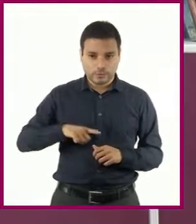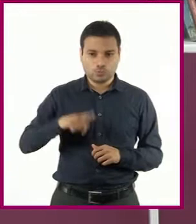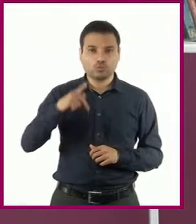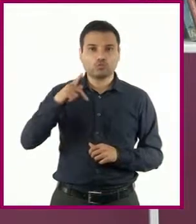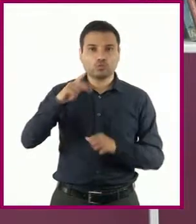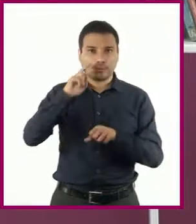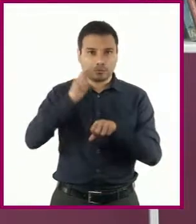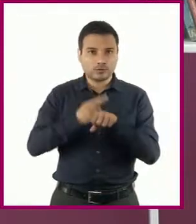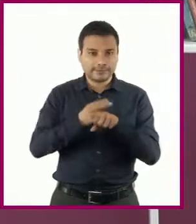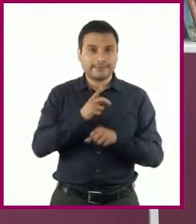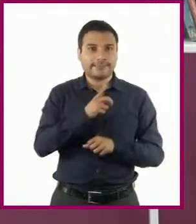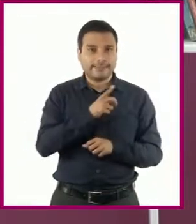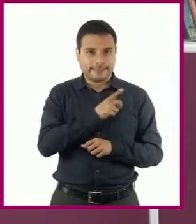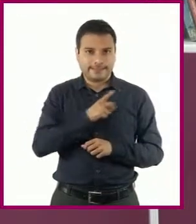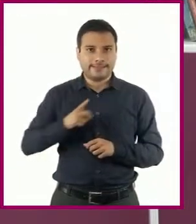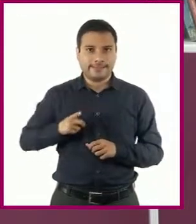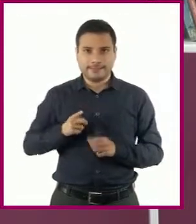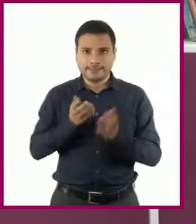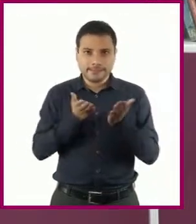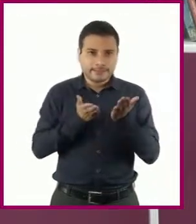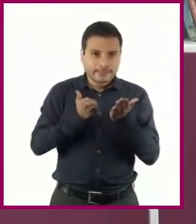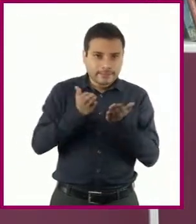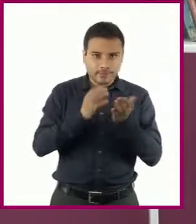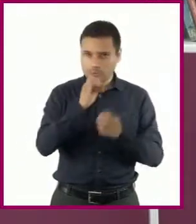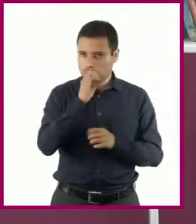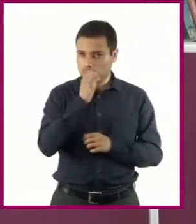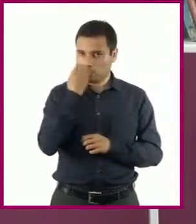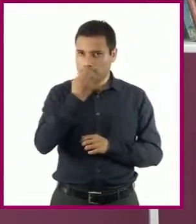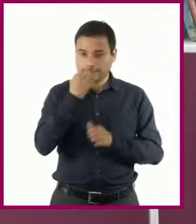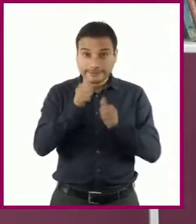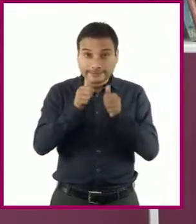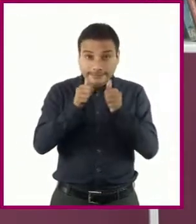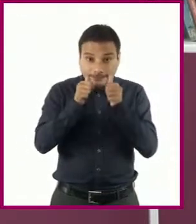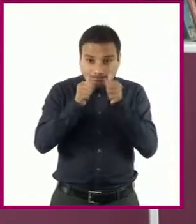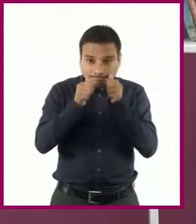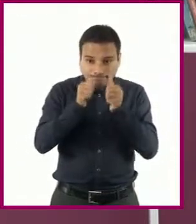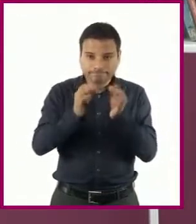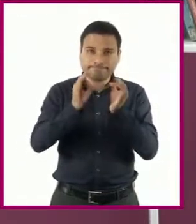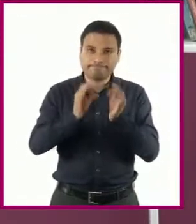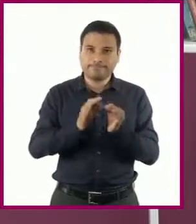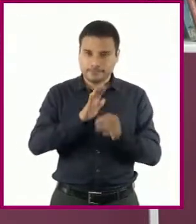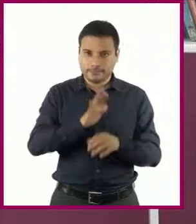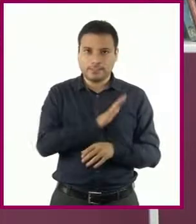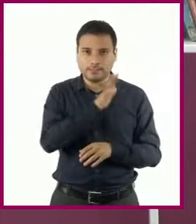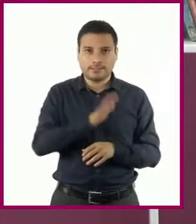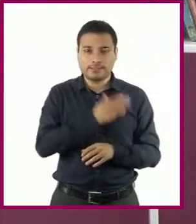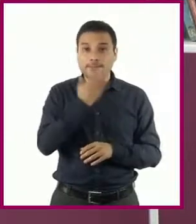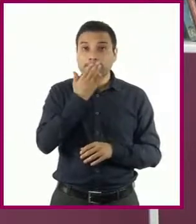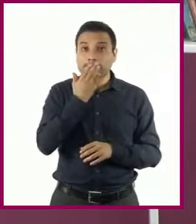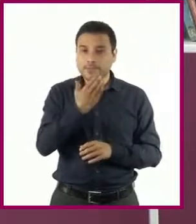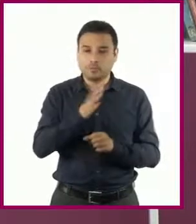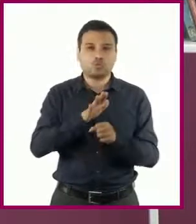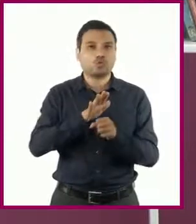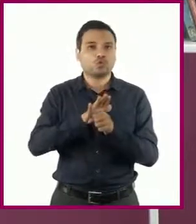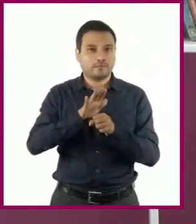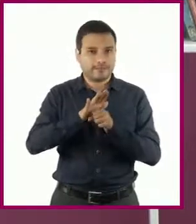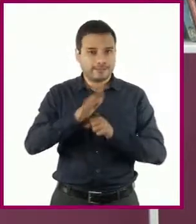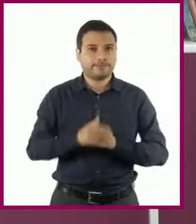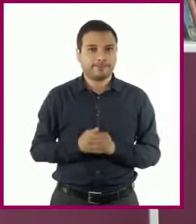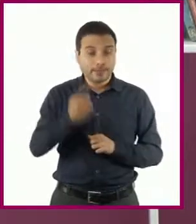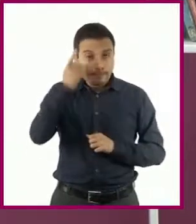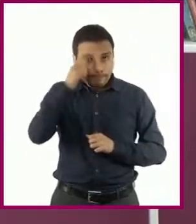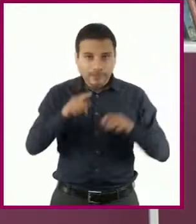responsabilidad de asegurarse de que los servicios educativos que brinden sean de calidad, adecuados y suficientes para todos